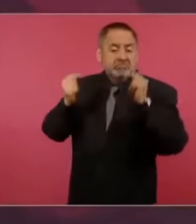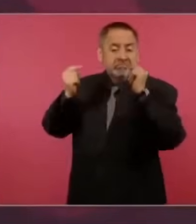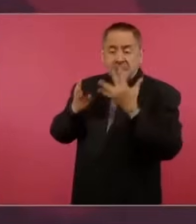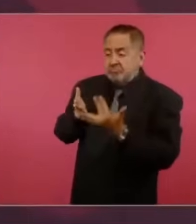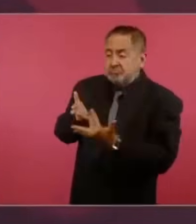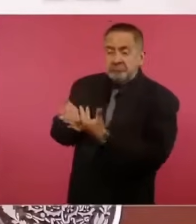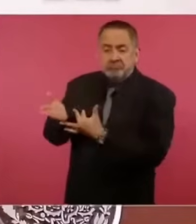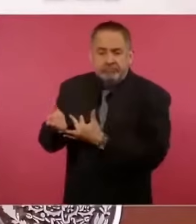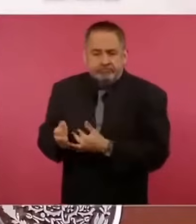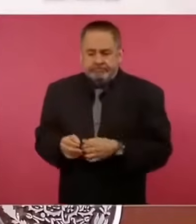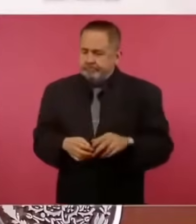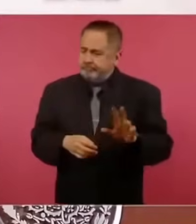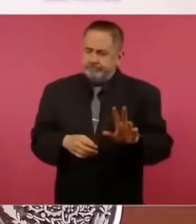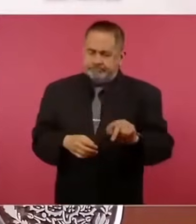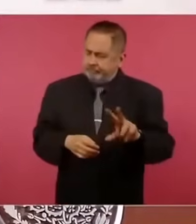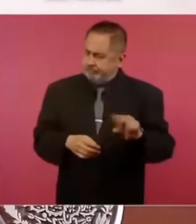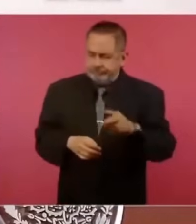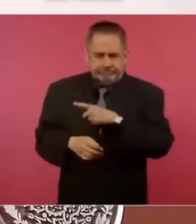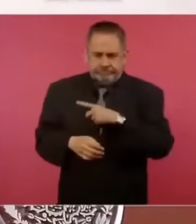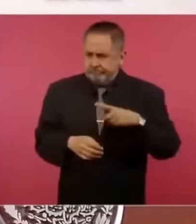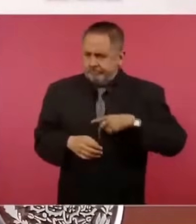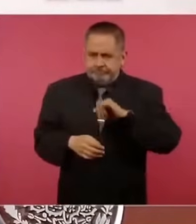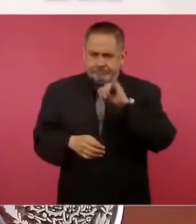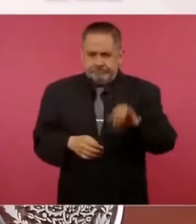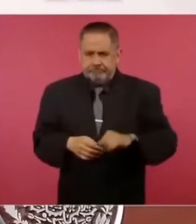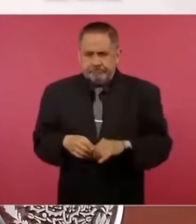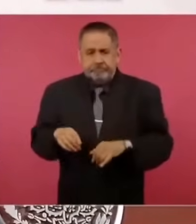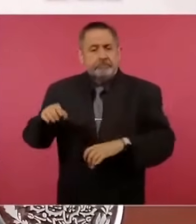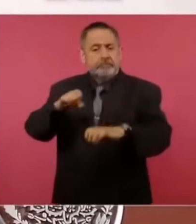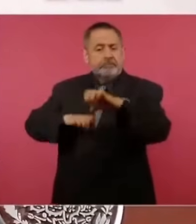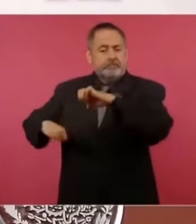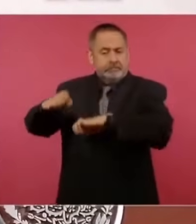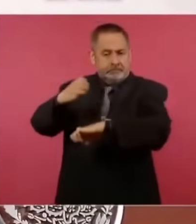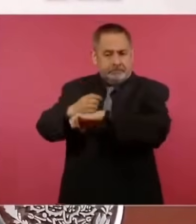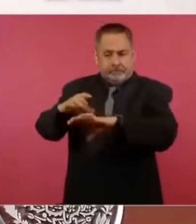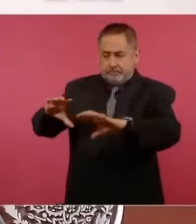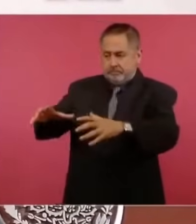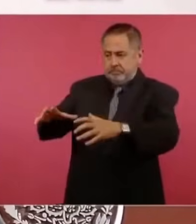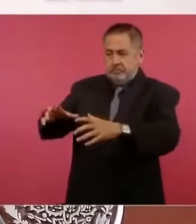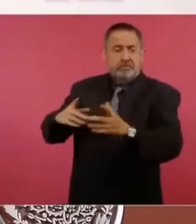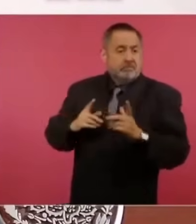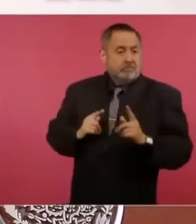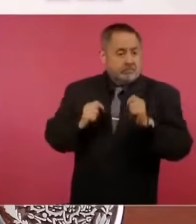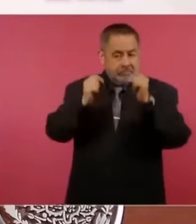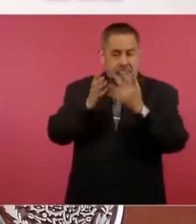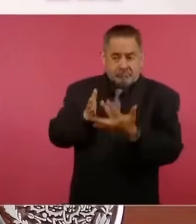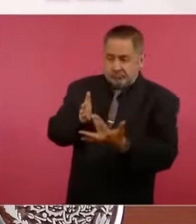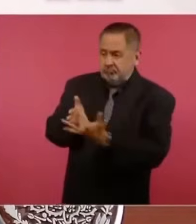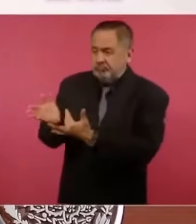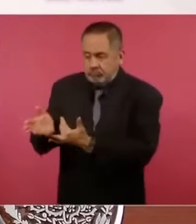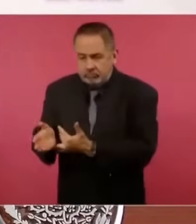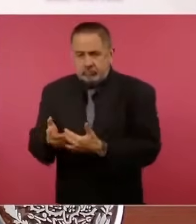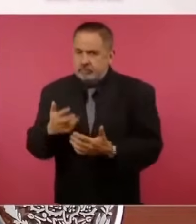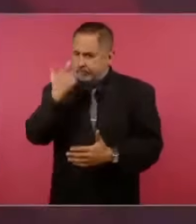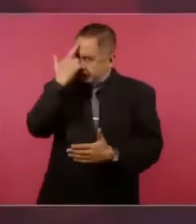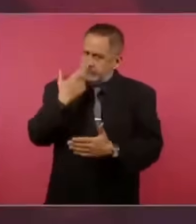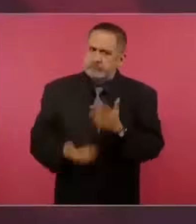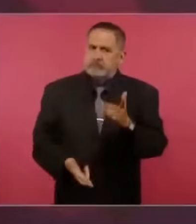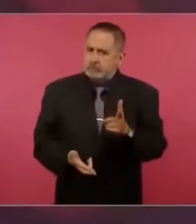y se invada una embajada, que es